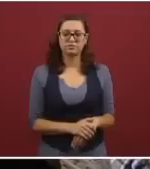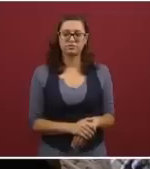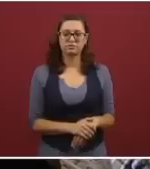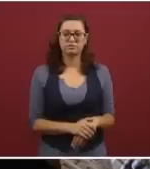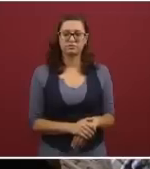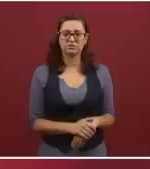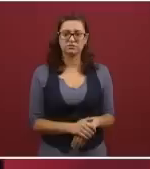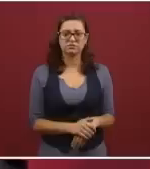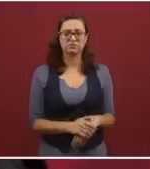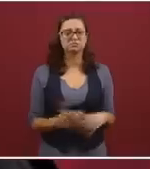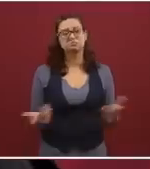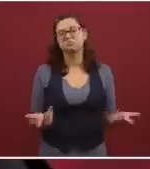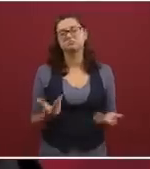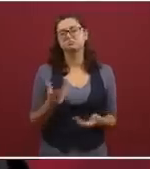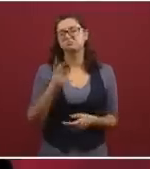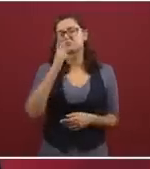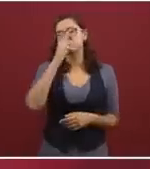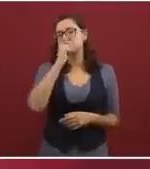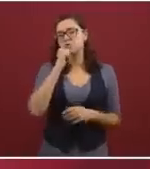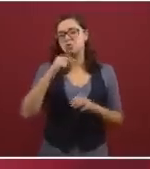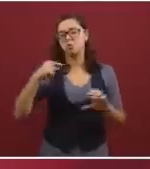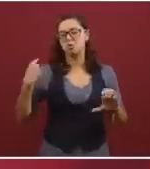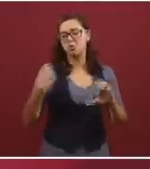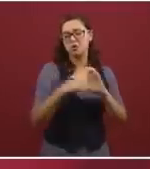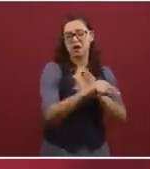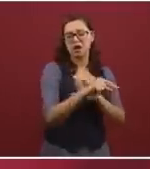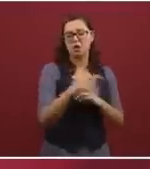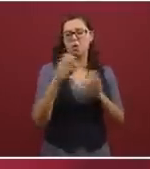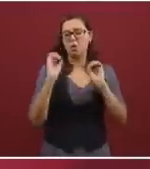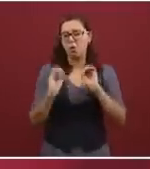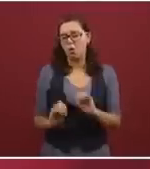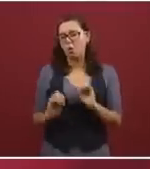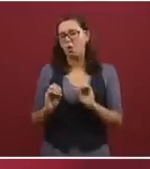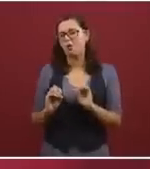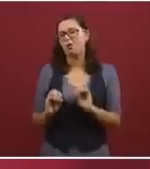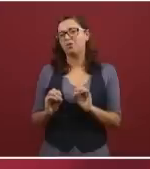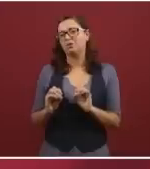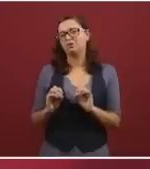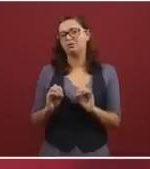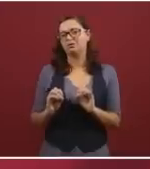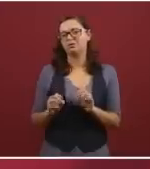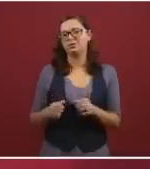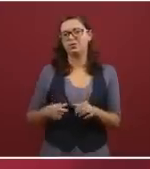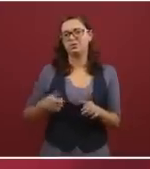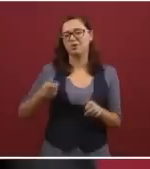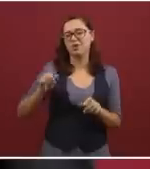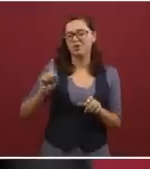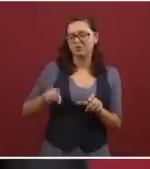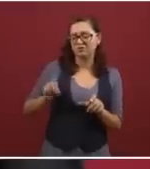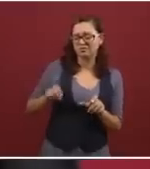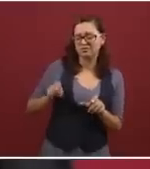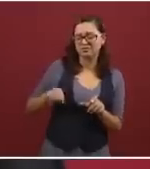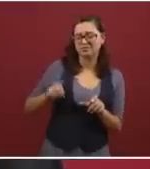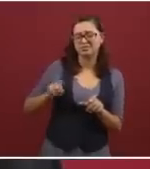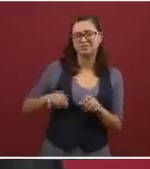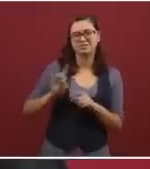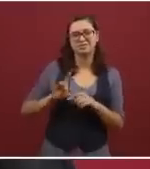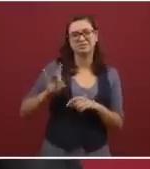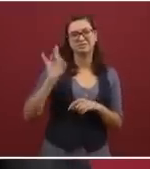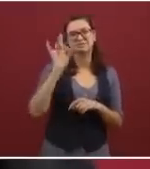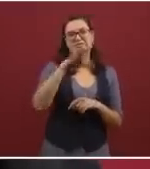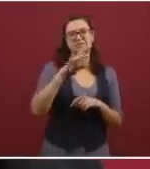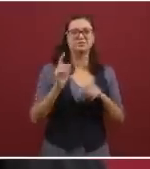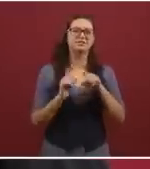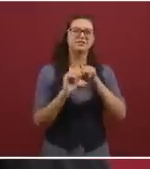los telegramas ya no son muy usuales para mandarles telegramas, pero hay el correo